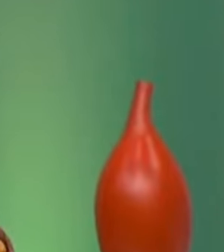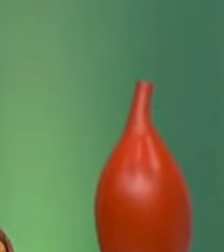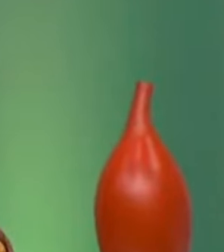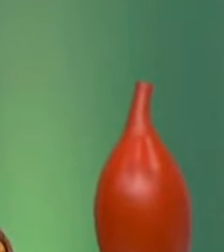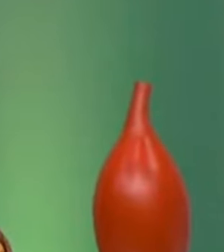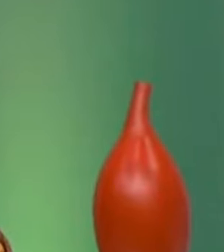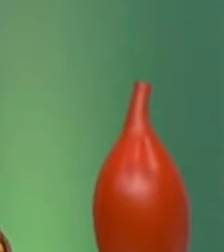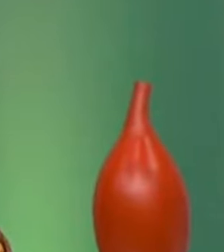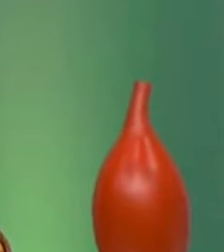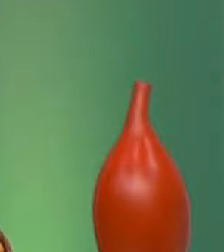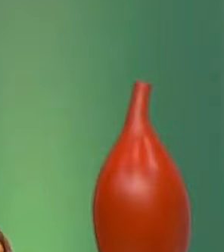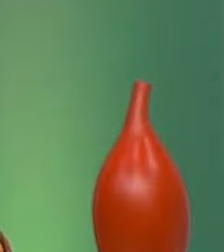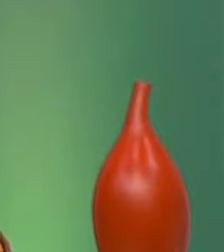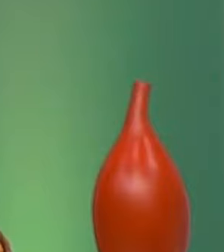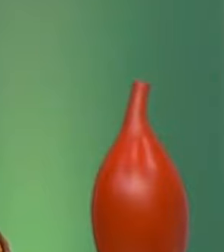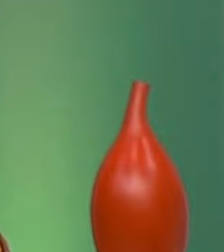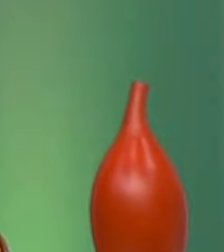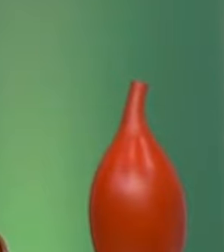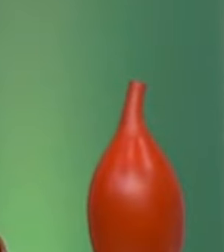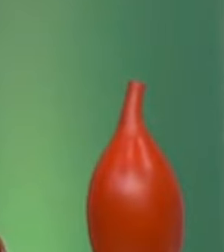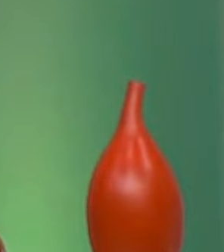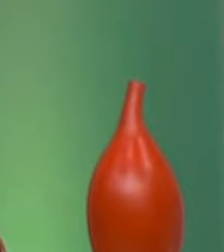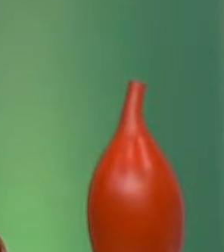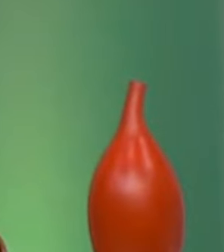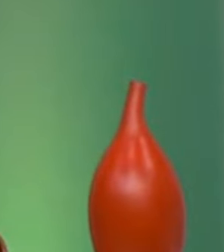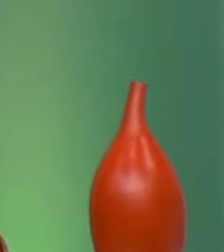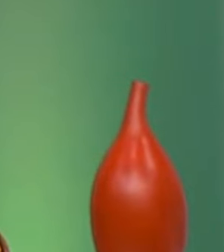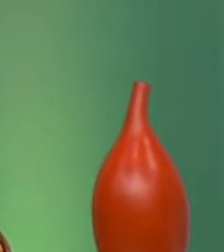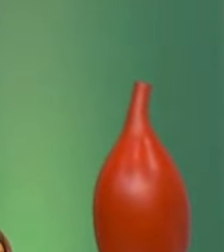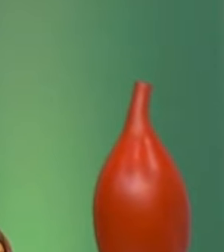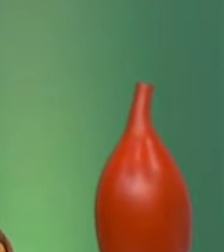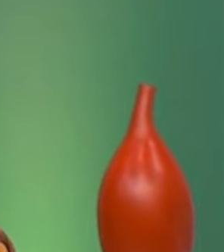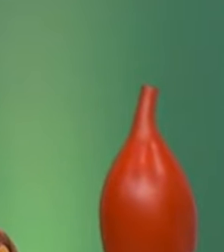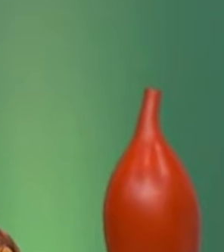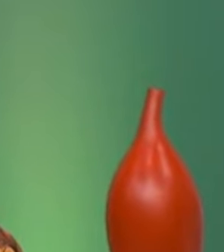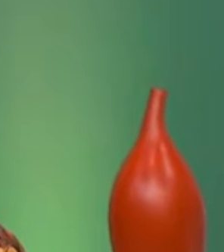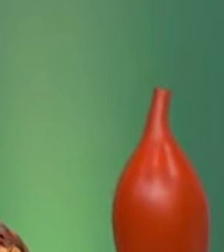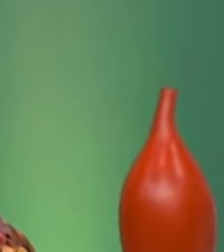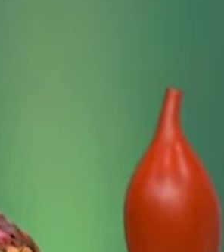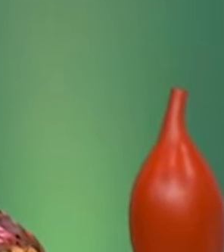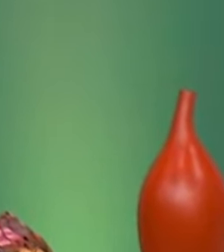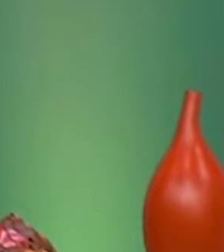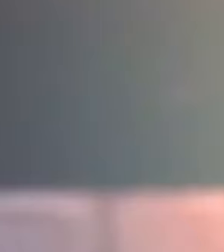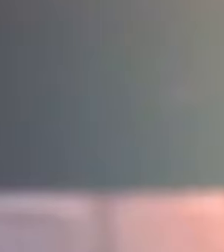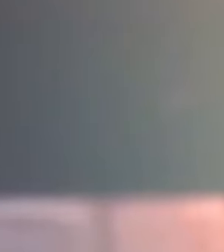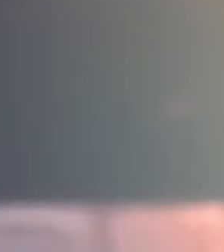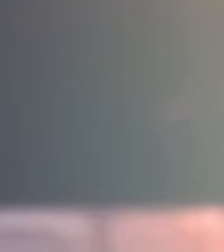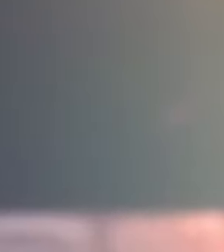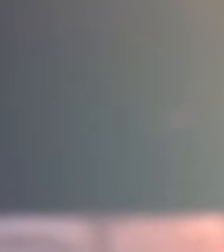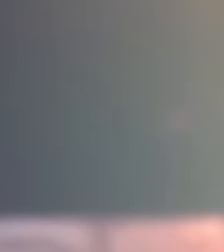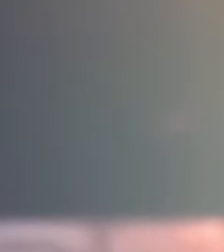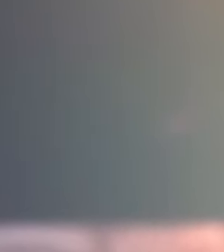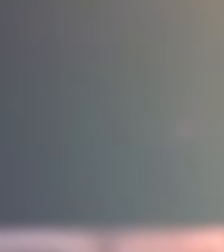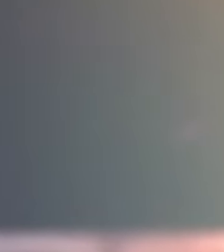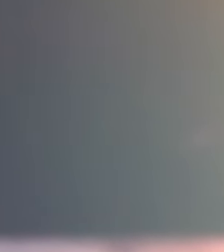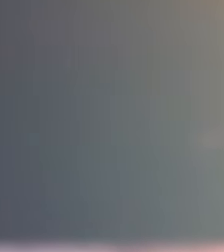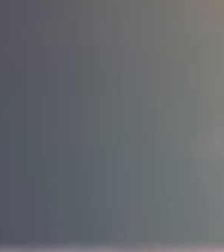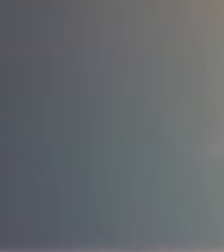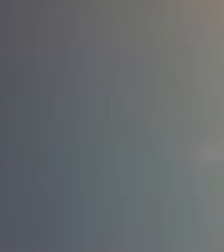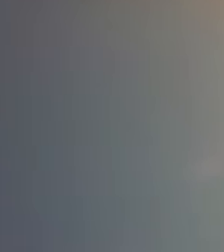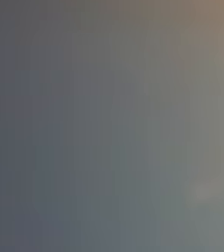unos nuevos relojes. Por favor. ¿No? Nadie más los tiene. No son los nuevos relojes universales.